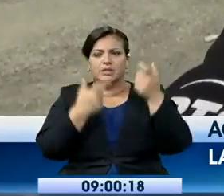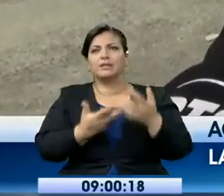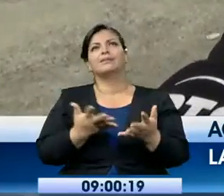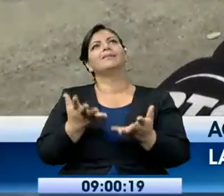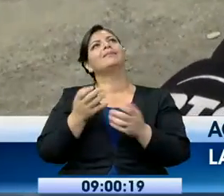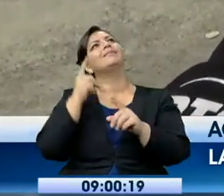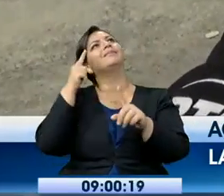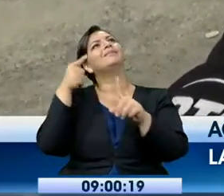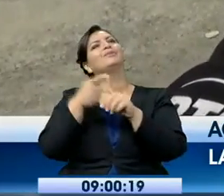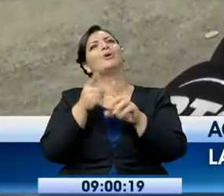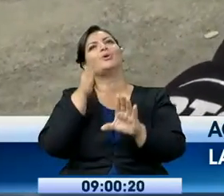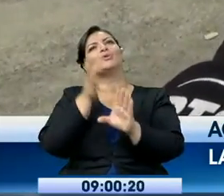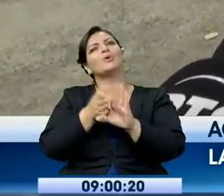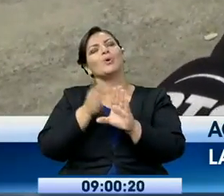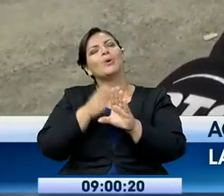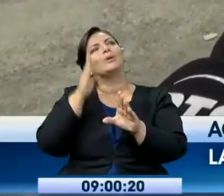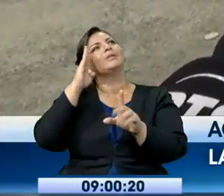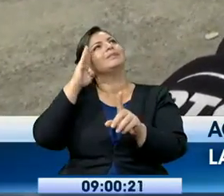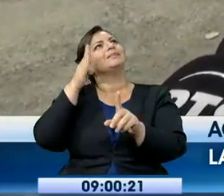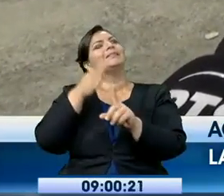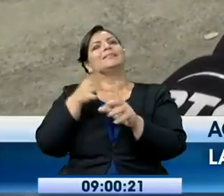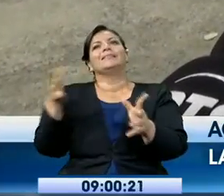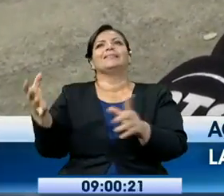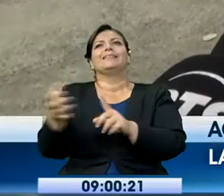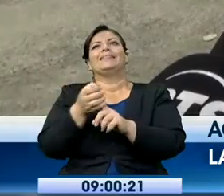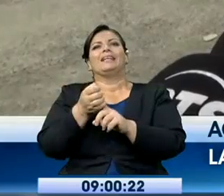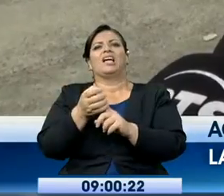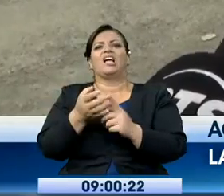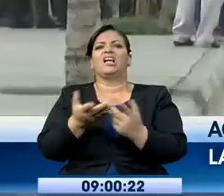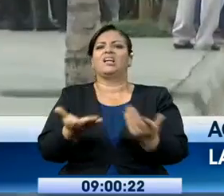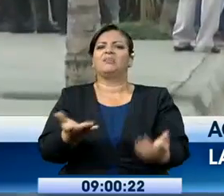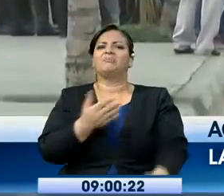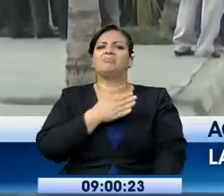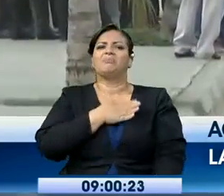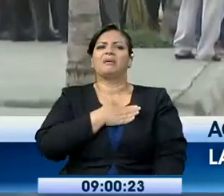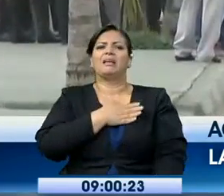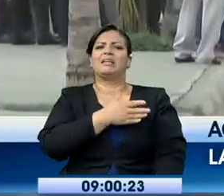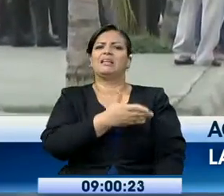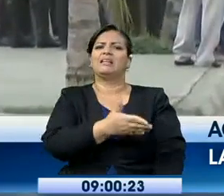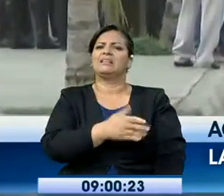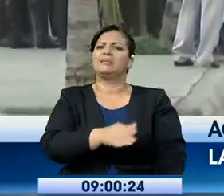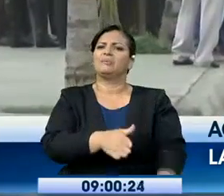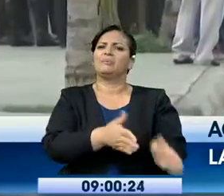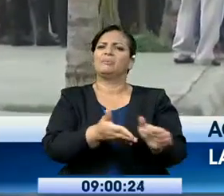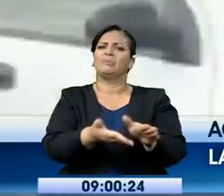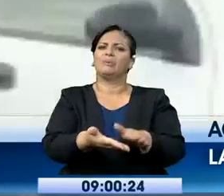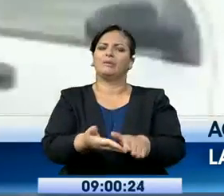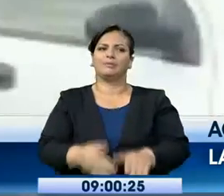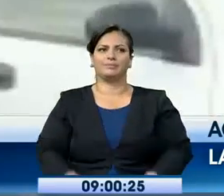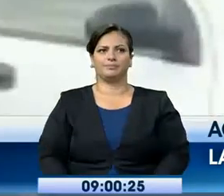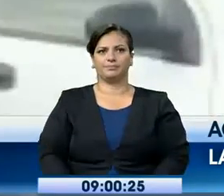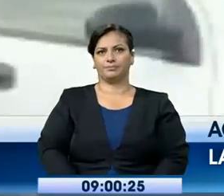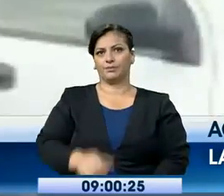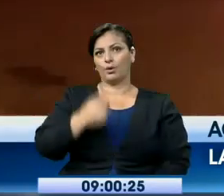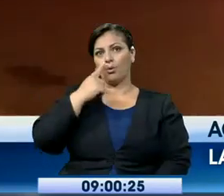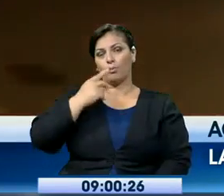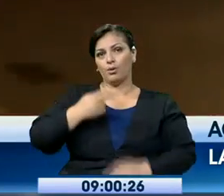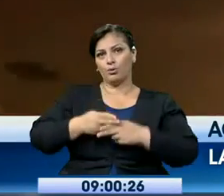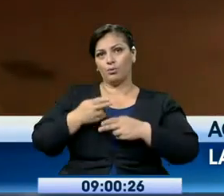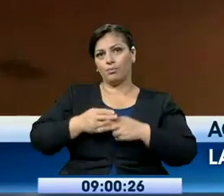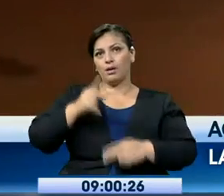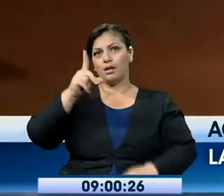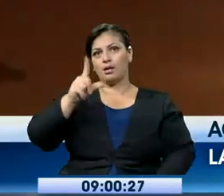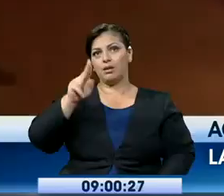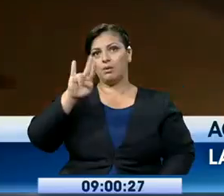muy dura para su niña, que queda muy pequeñita. En otro caso, Luis Acosta, de 54 años de edad, murió